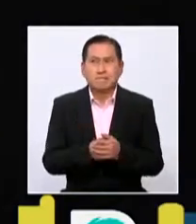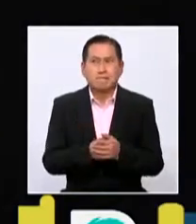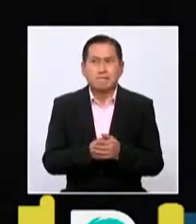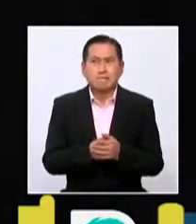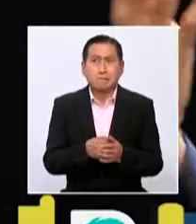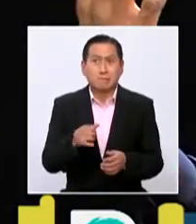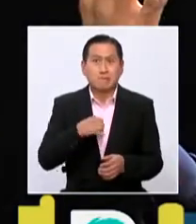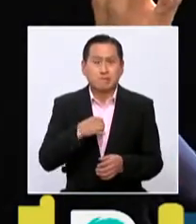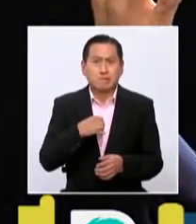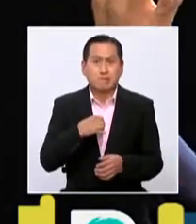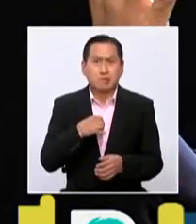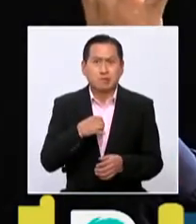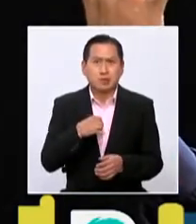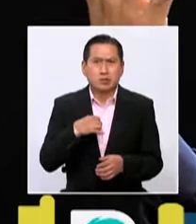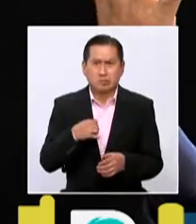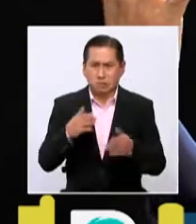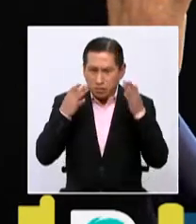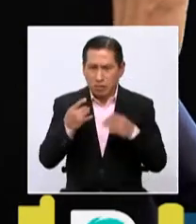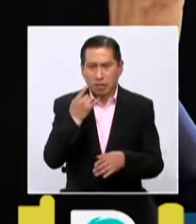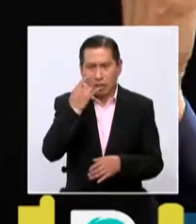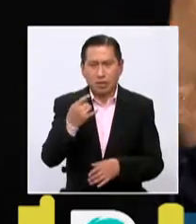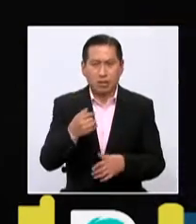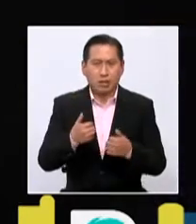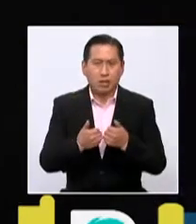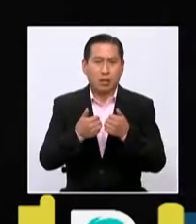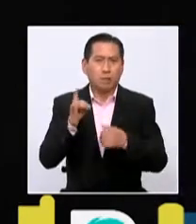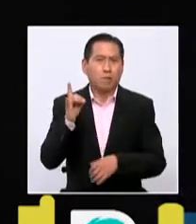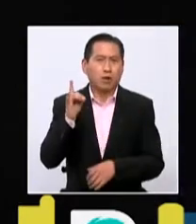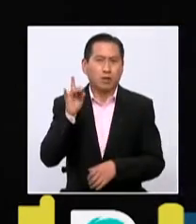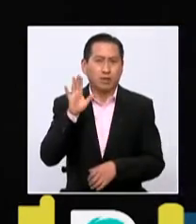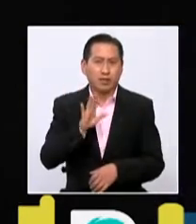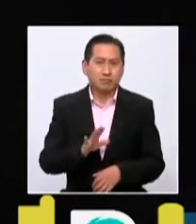Yo no soy objetivo porque soy un enamorado de Bolivia, de su gente.